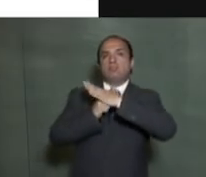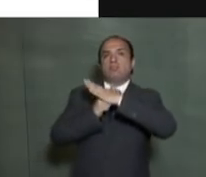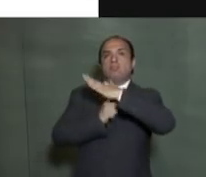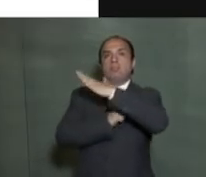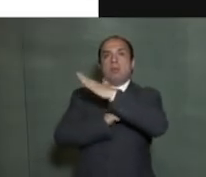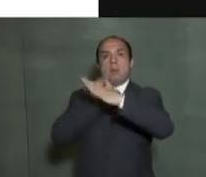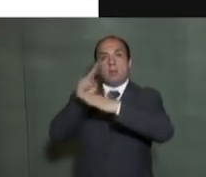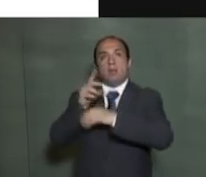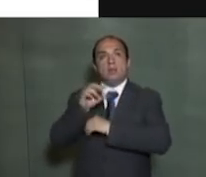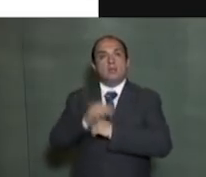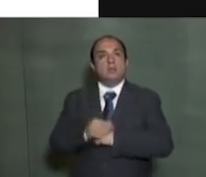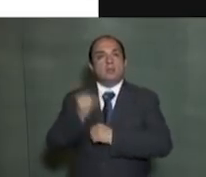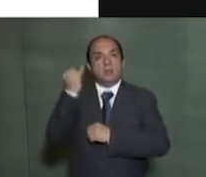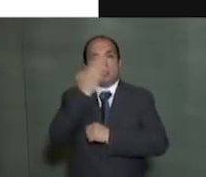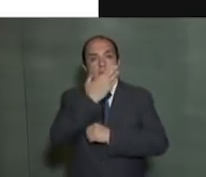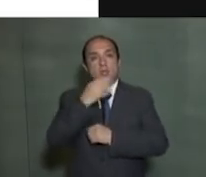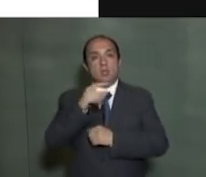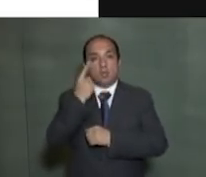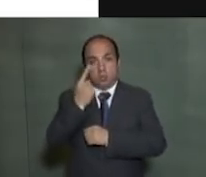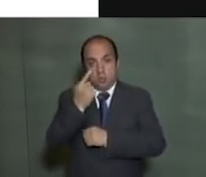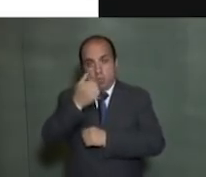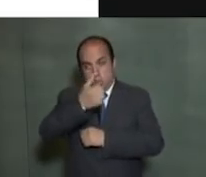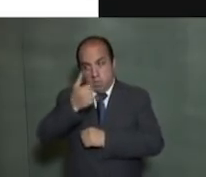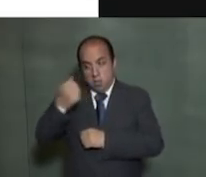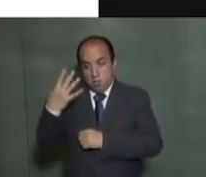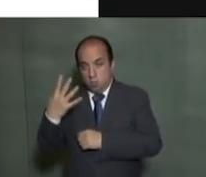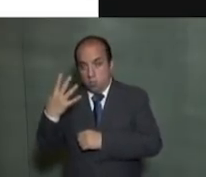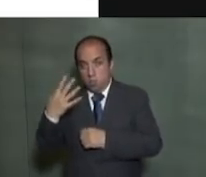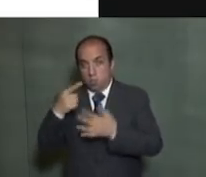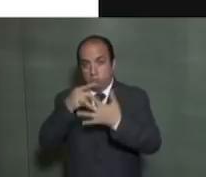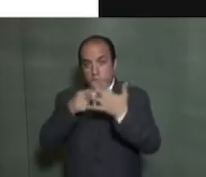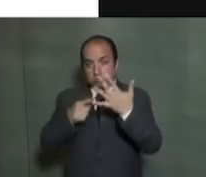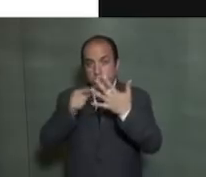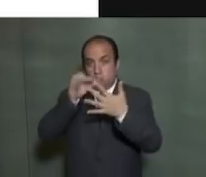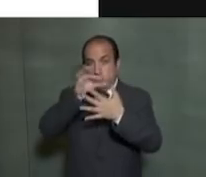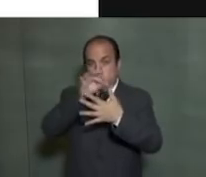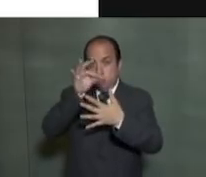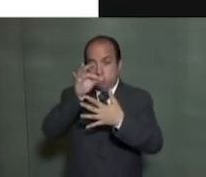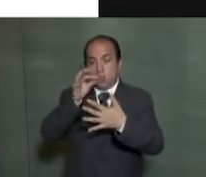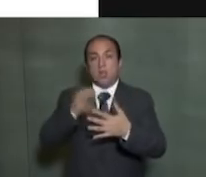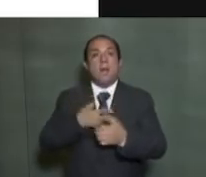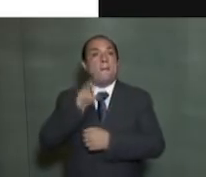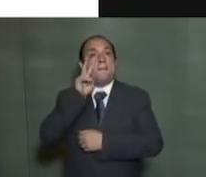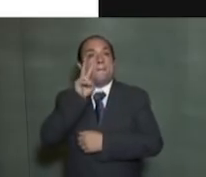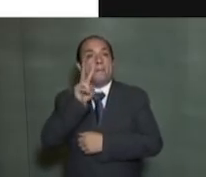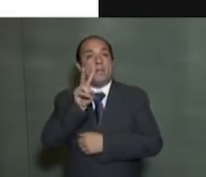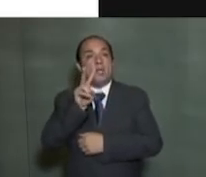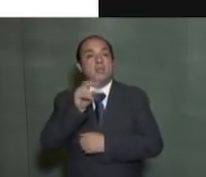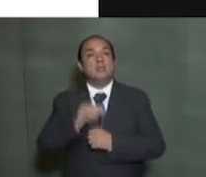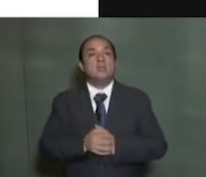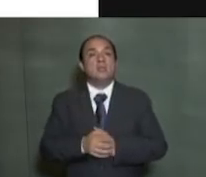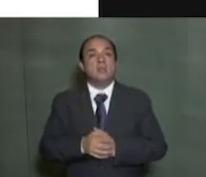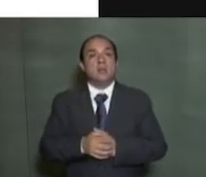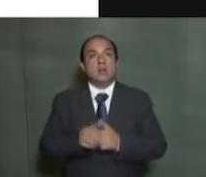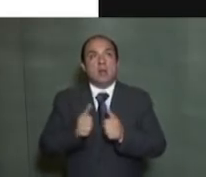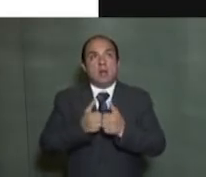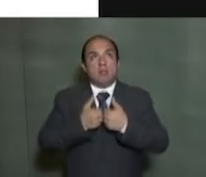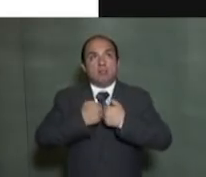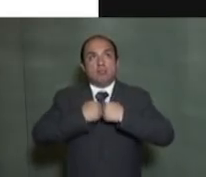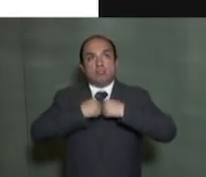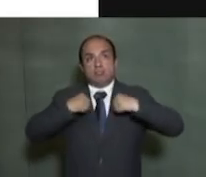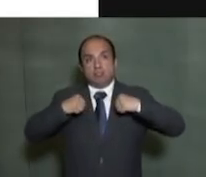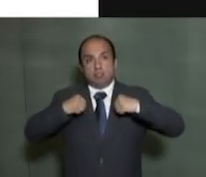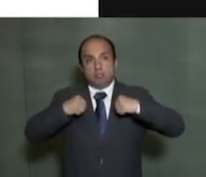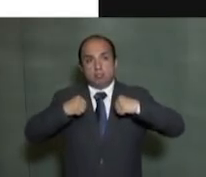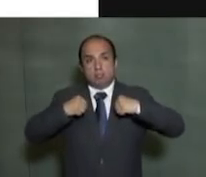de 4 columnas que se encuentran en la misma circunstancia. Se aprecia una cierta separación entre estas columnas y el